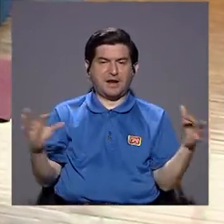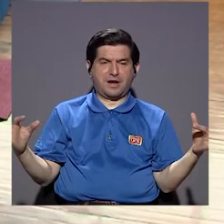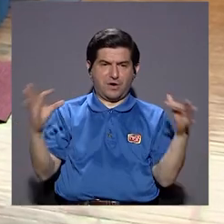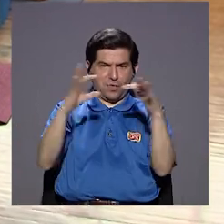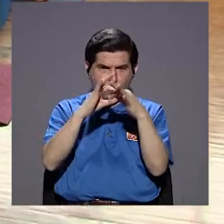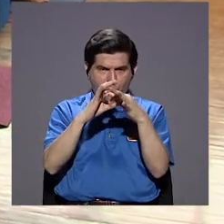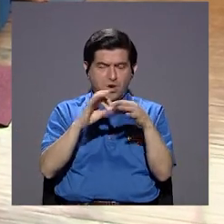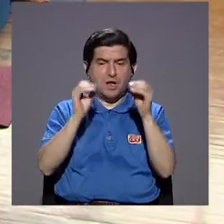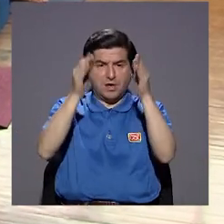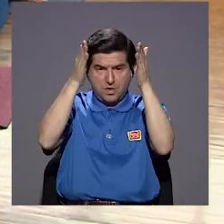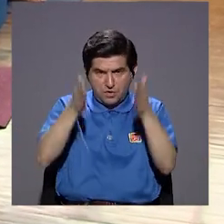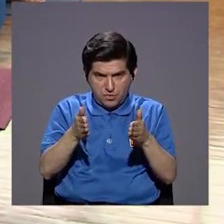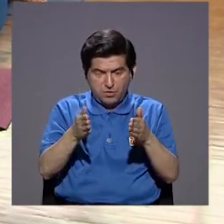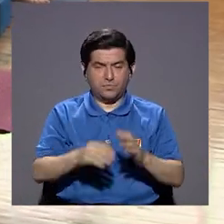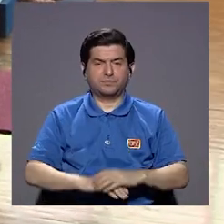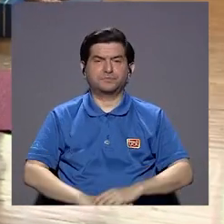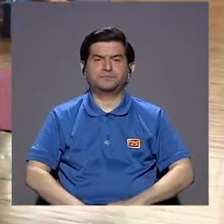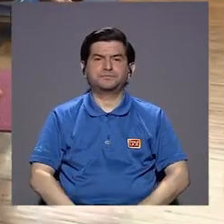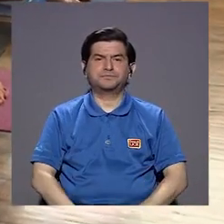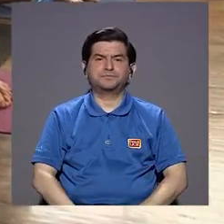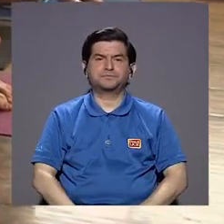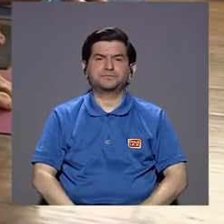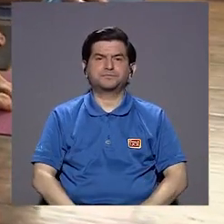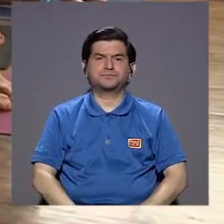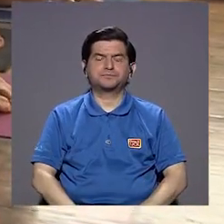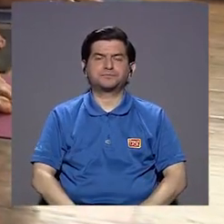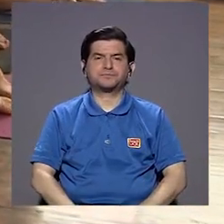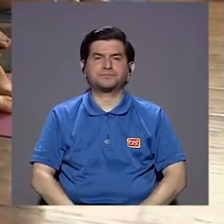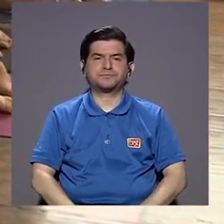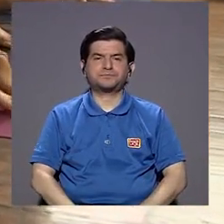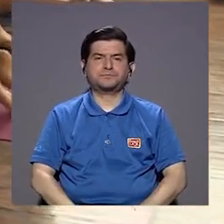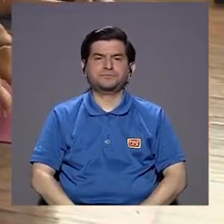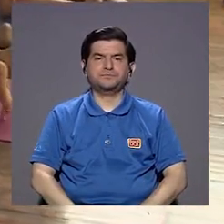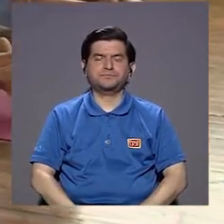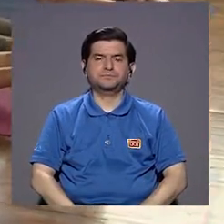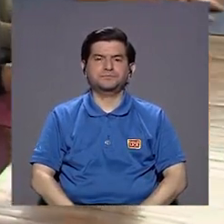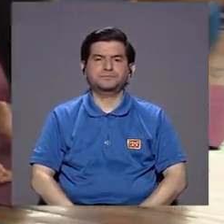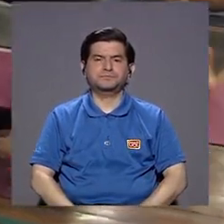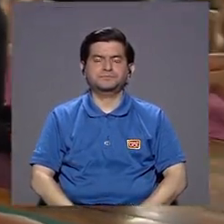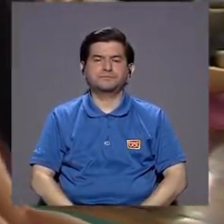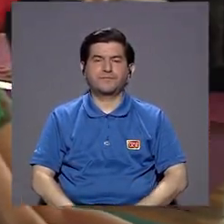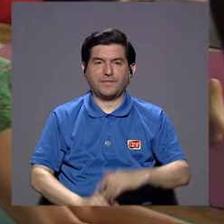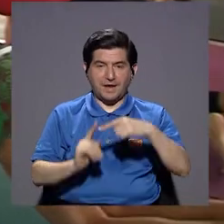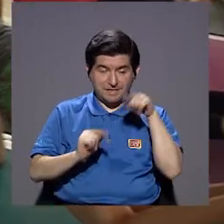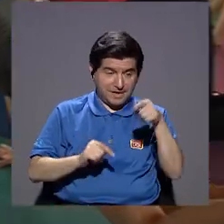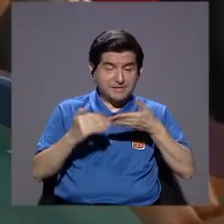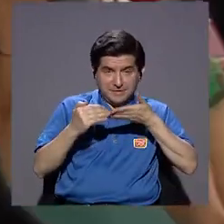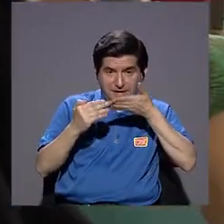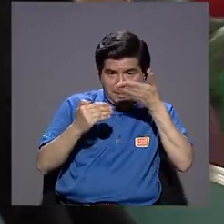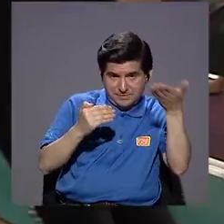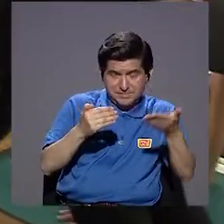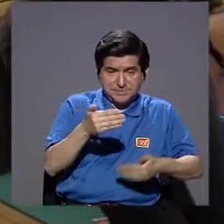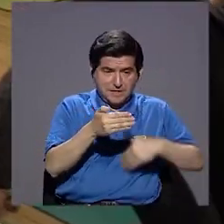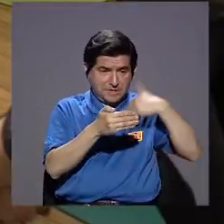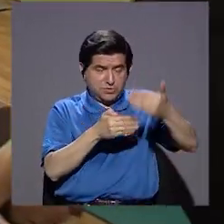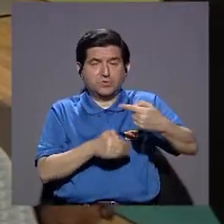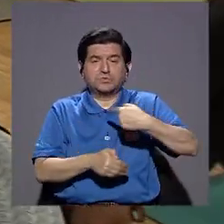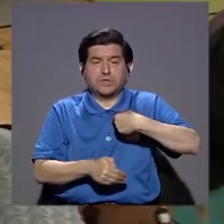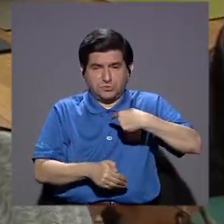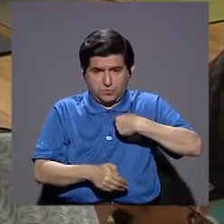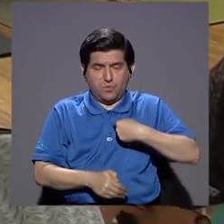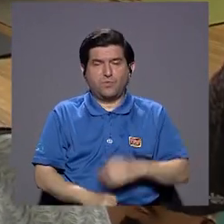también al maestro, al profesor, y a partir de ahí es que